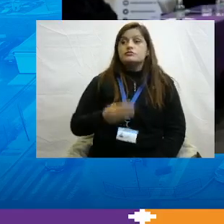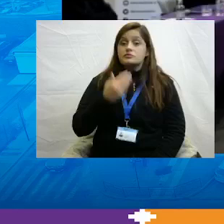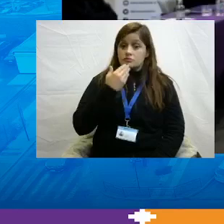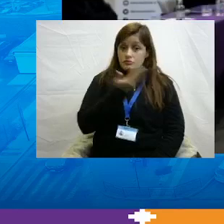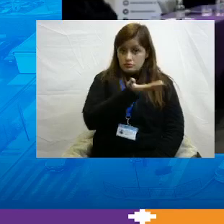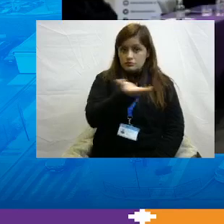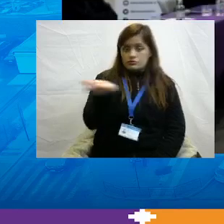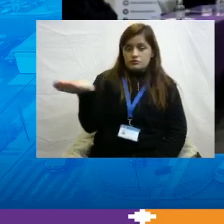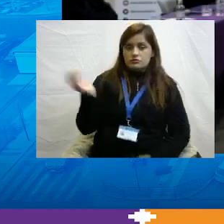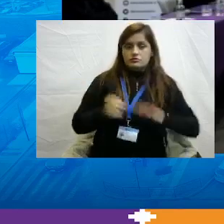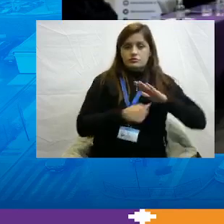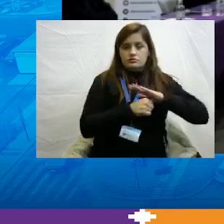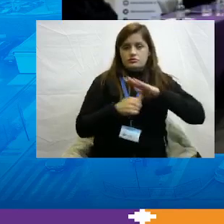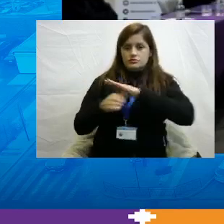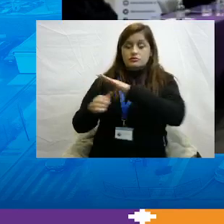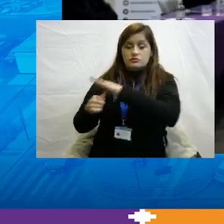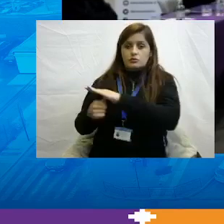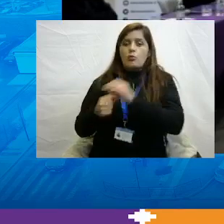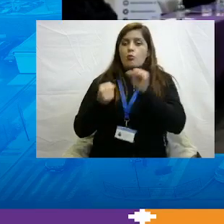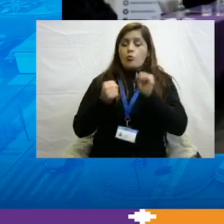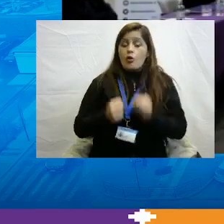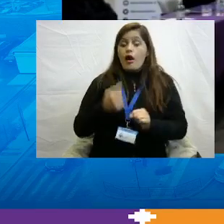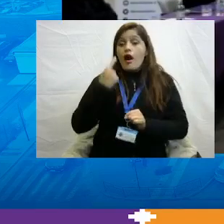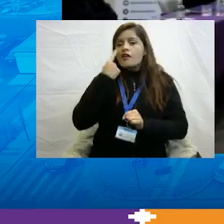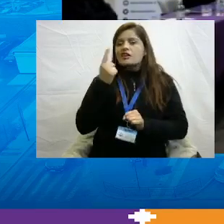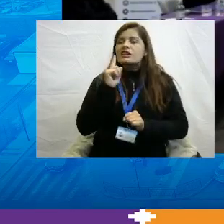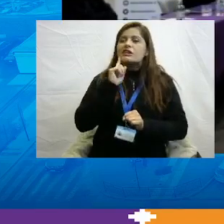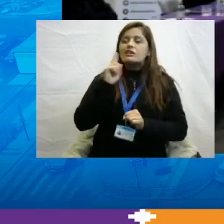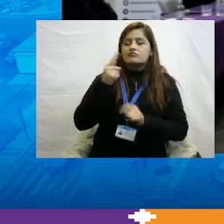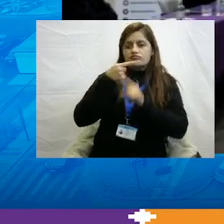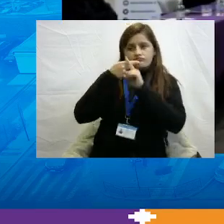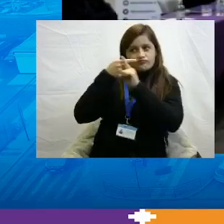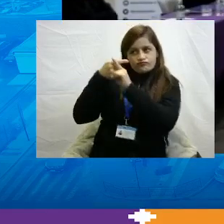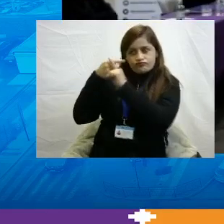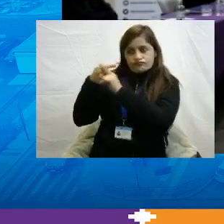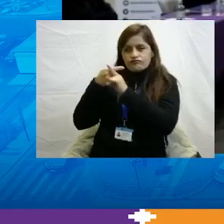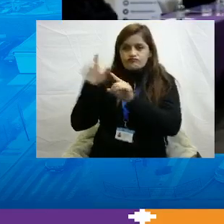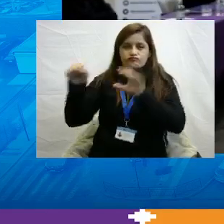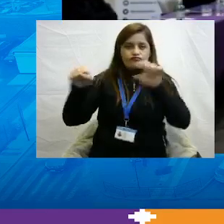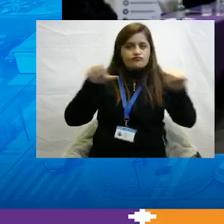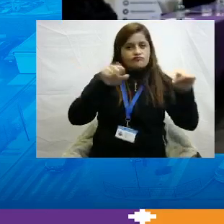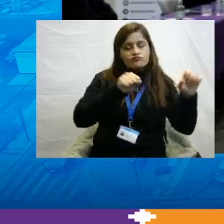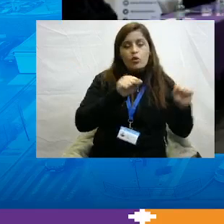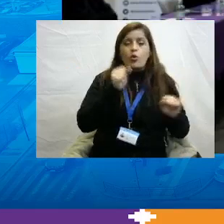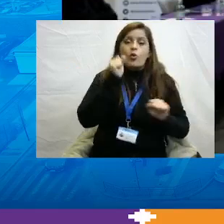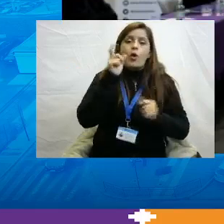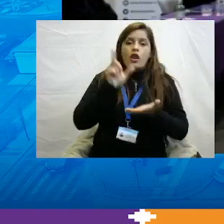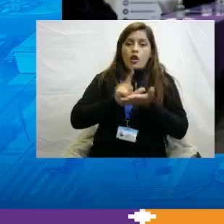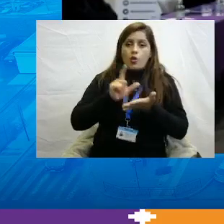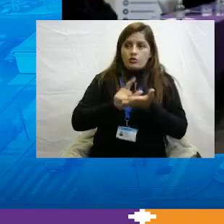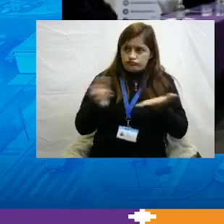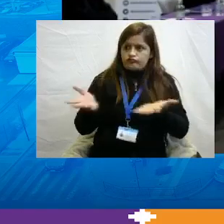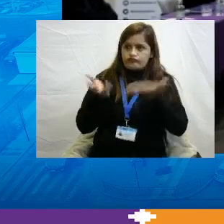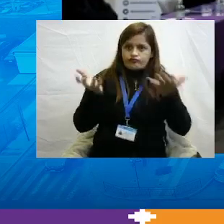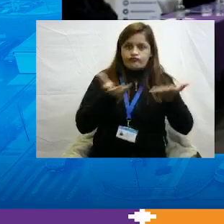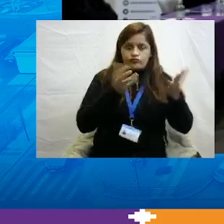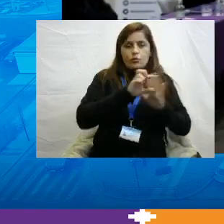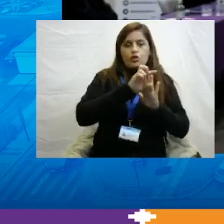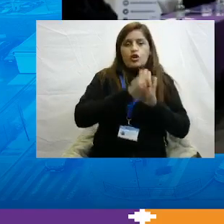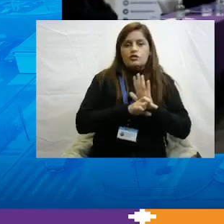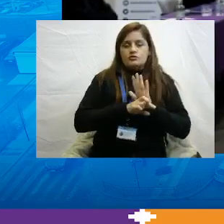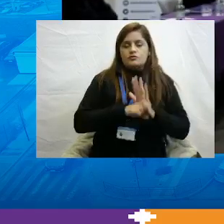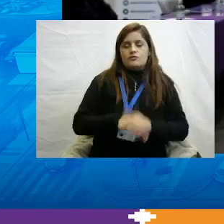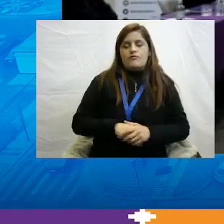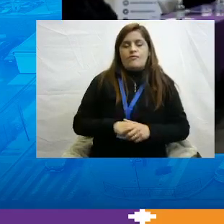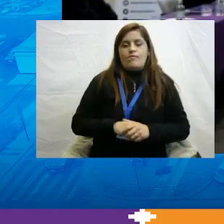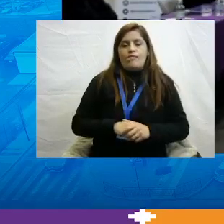a ustedes, a que podamos ir identificando cuáles son esos lugares para poder impulsar proyectos comunitarios. O